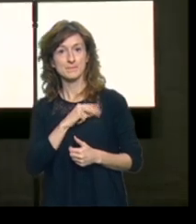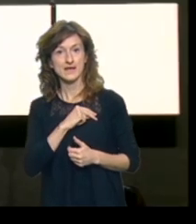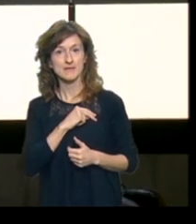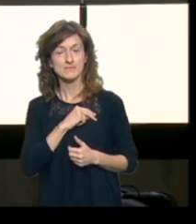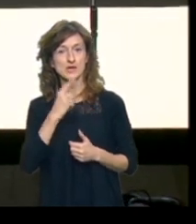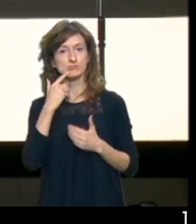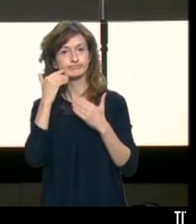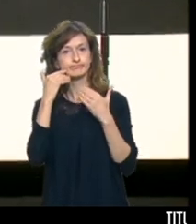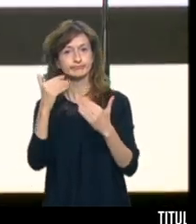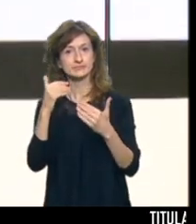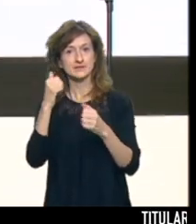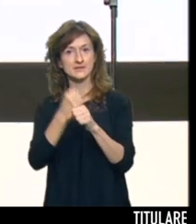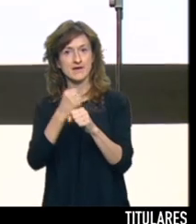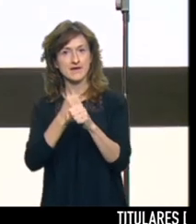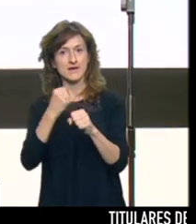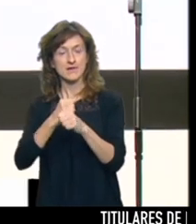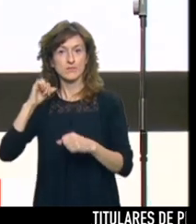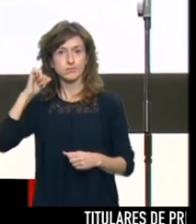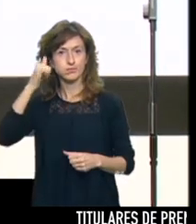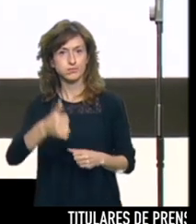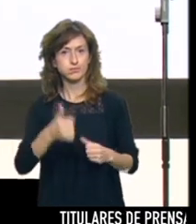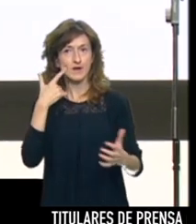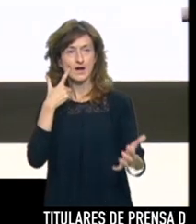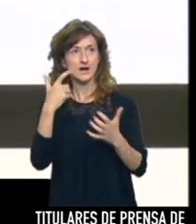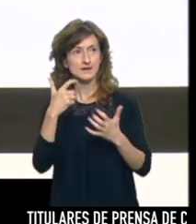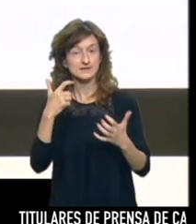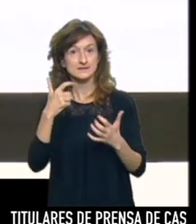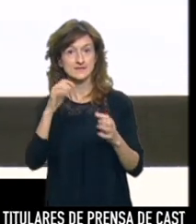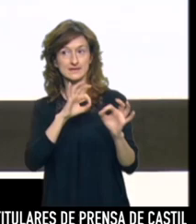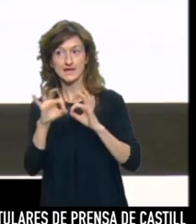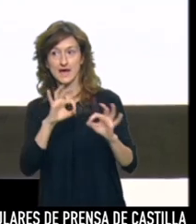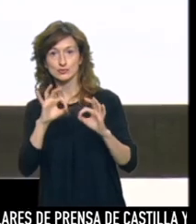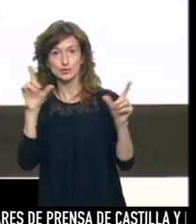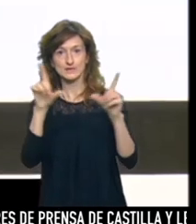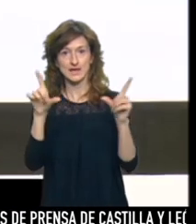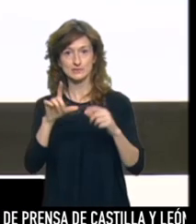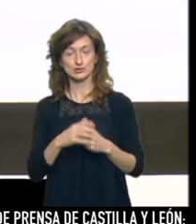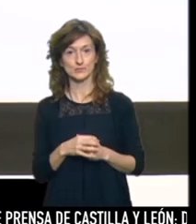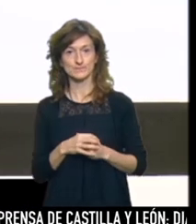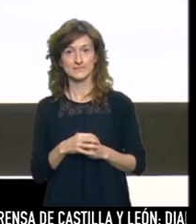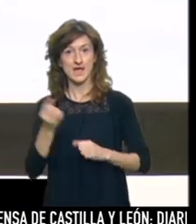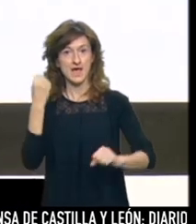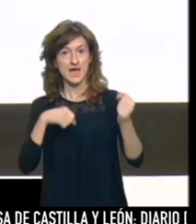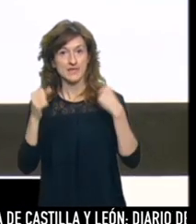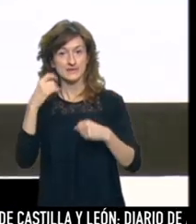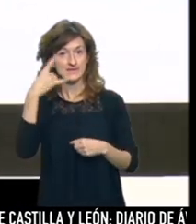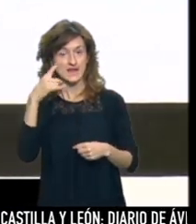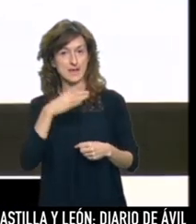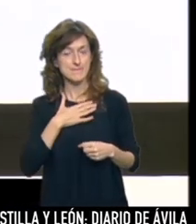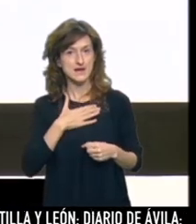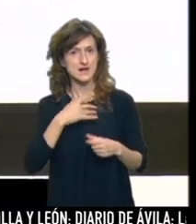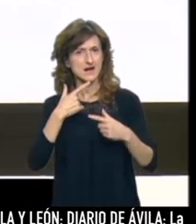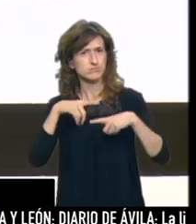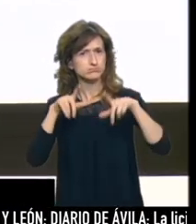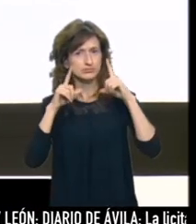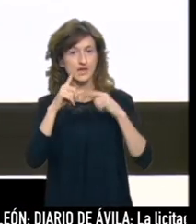hace mención a la gran trayectoria de esta artista, tanto en teatro como en televisión. La intérprete salmantina, que ha protagonizado